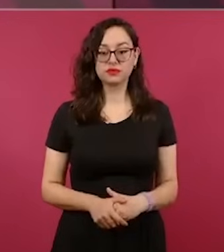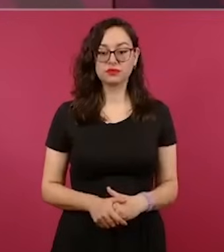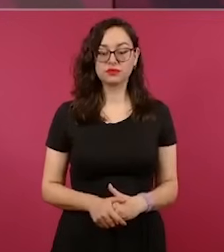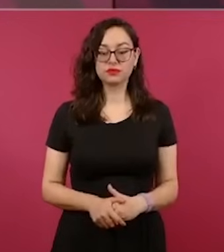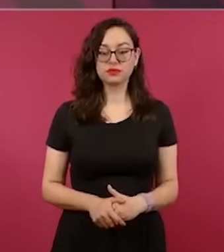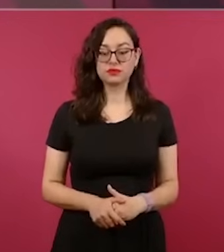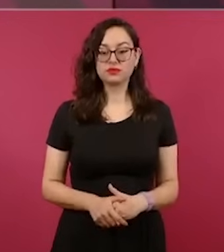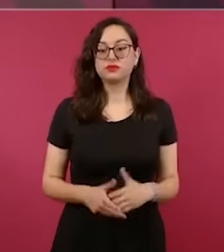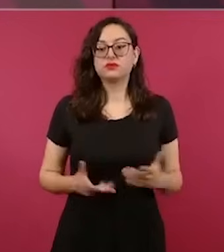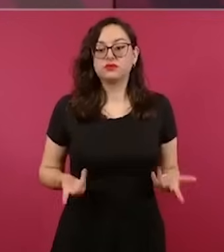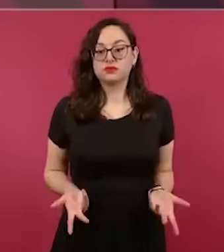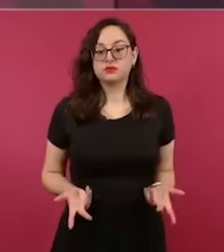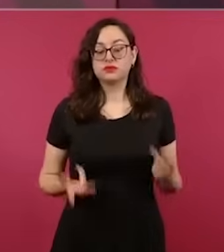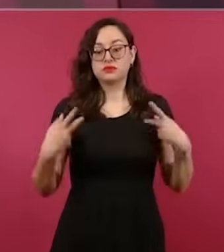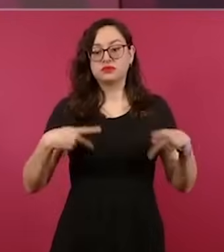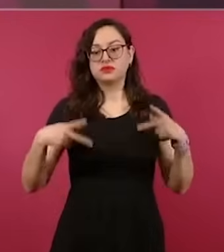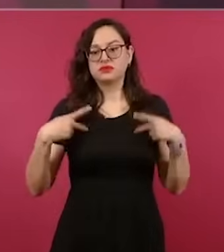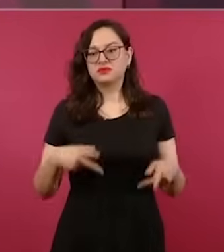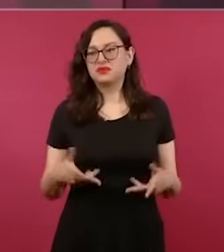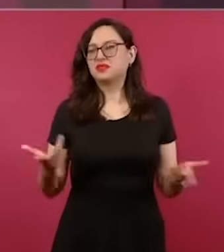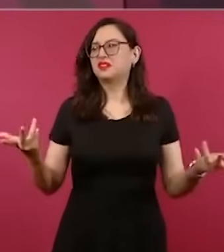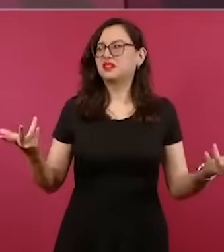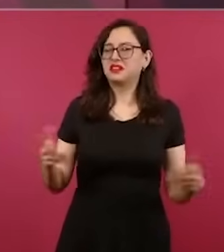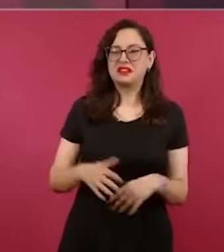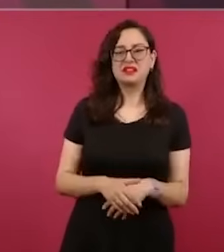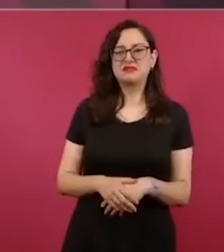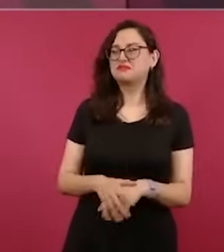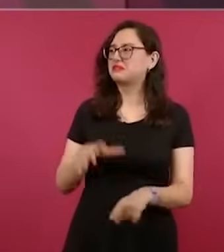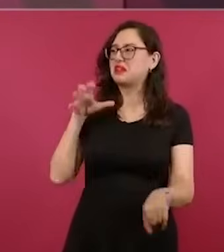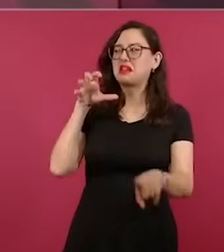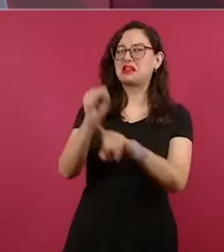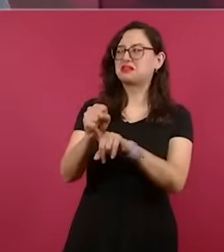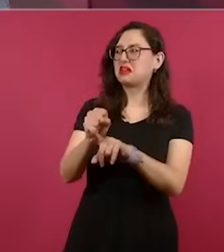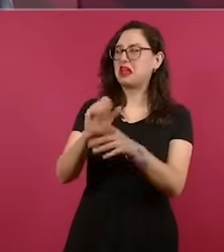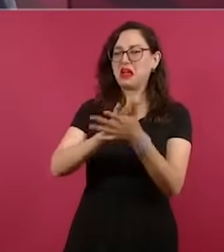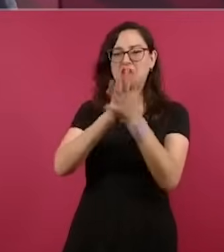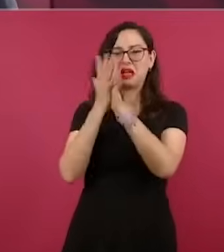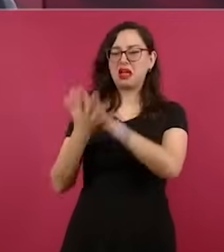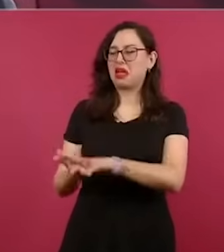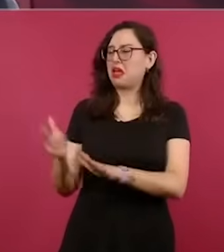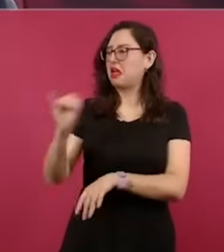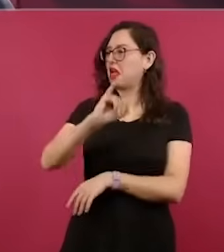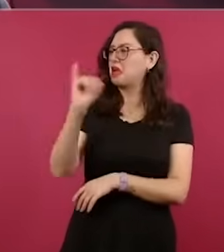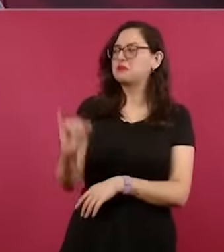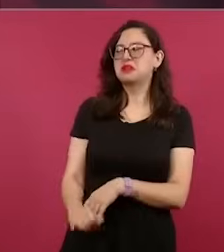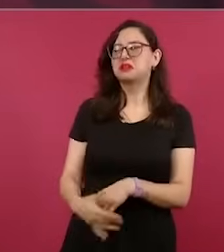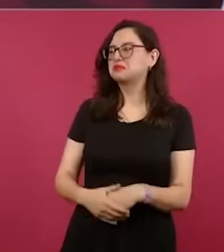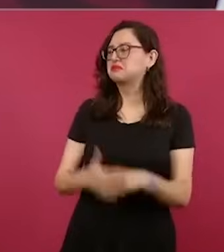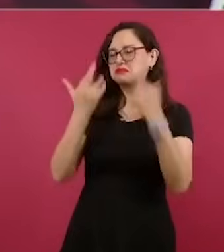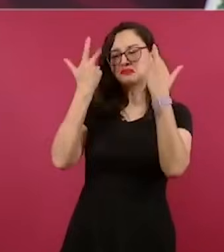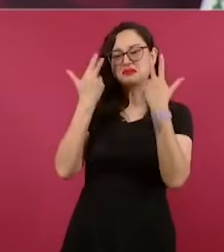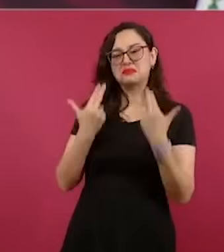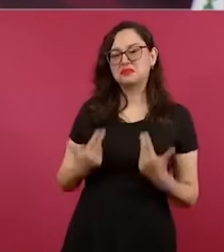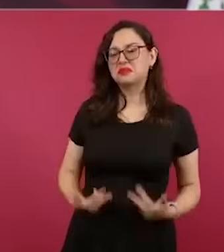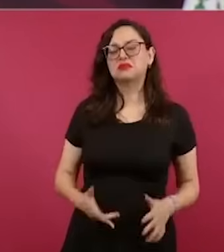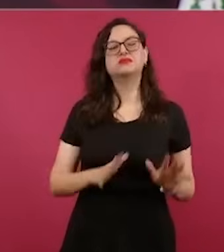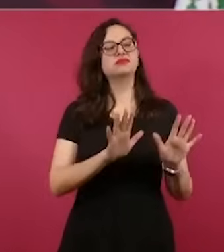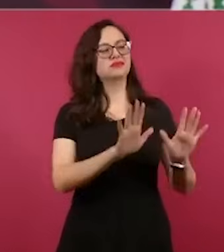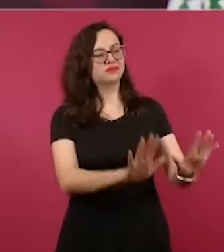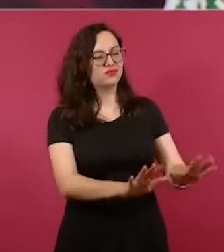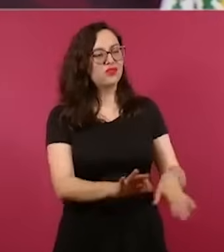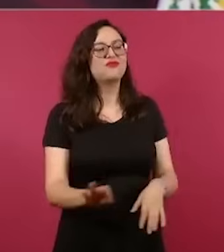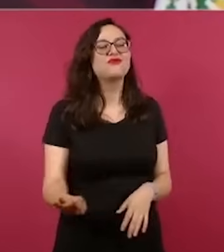muchos se desanimaban, ya no se va a poder. Y nosotros decíamos, sí, sí se va a poder, nada más que